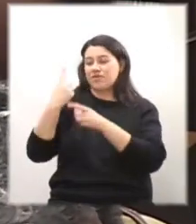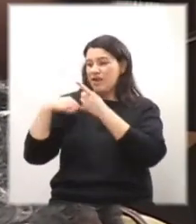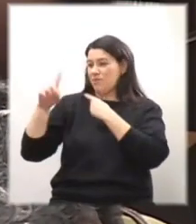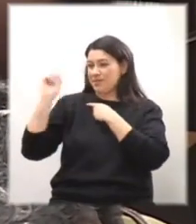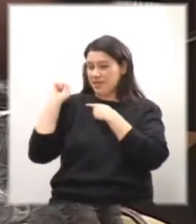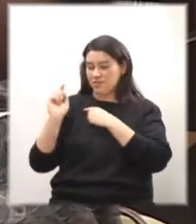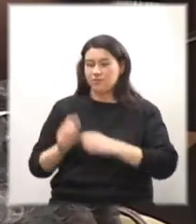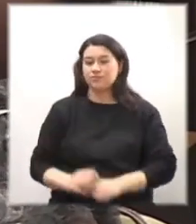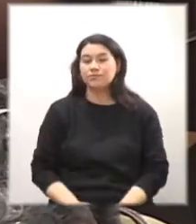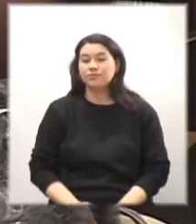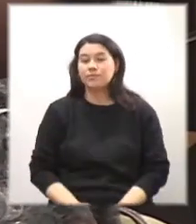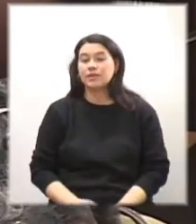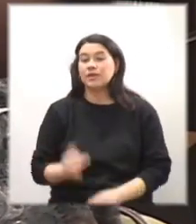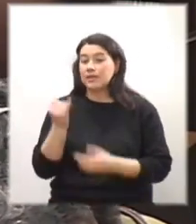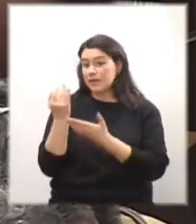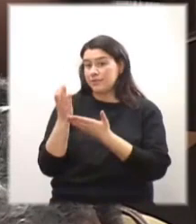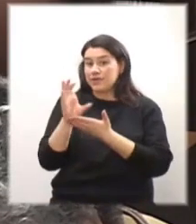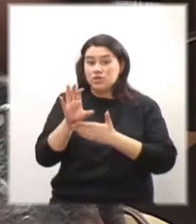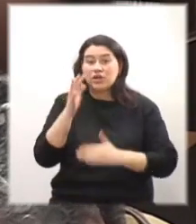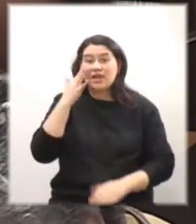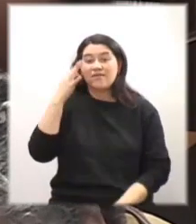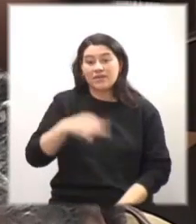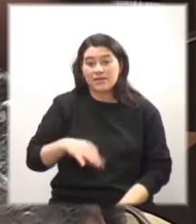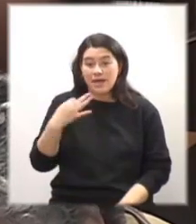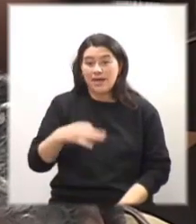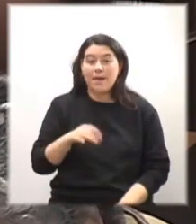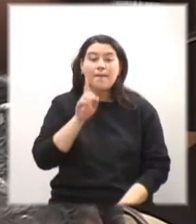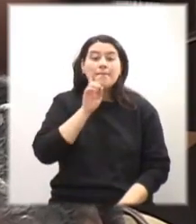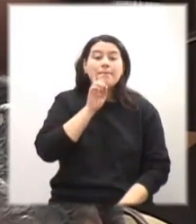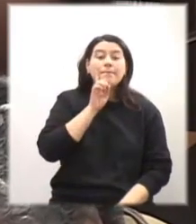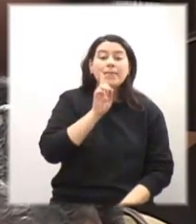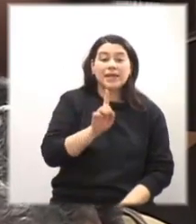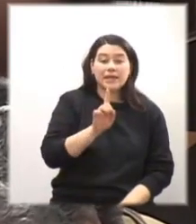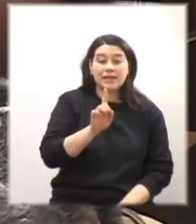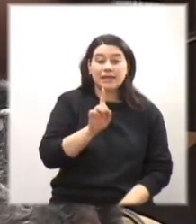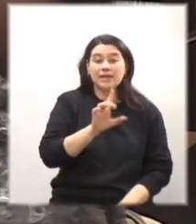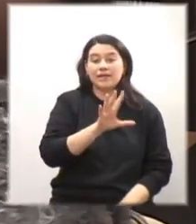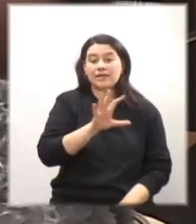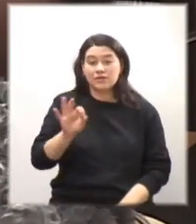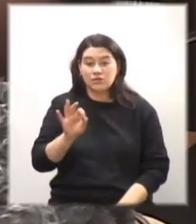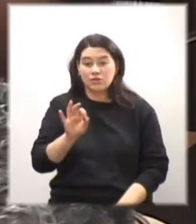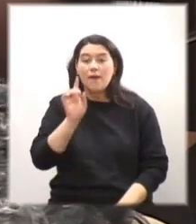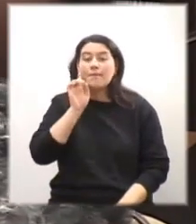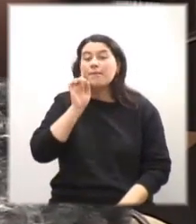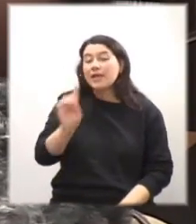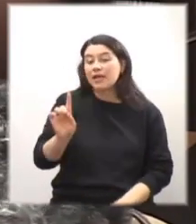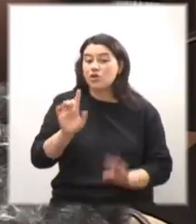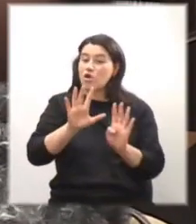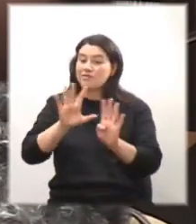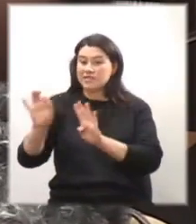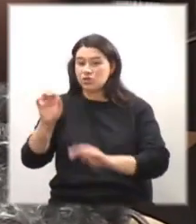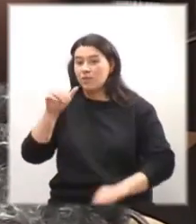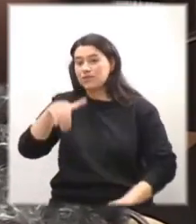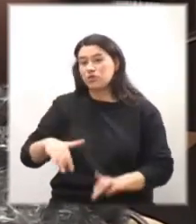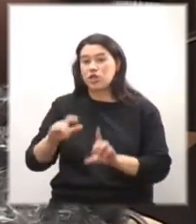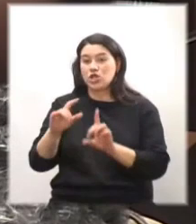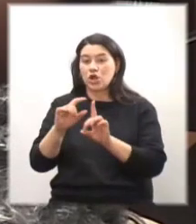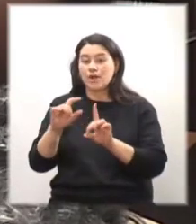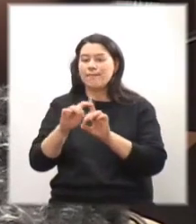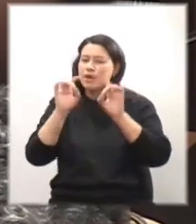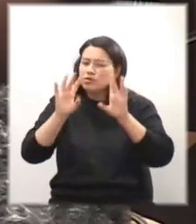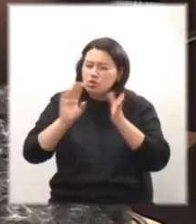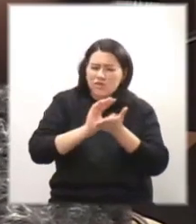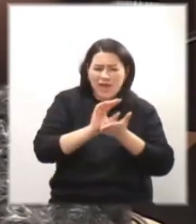año pasado. Las inversiones reales pasan de 1.500 a 1.900 millones de dólares, pero solo se